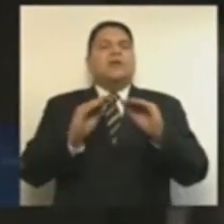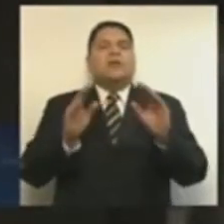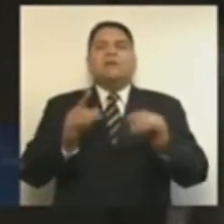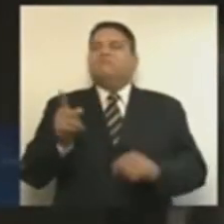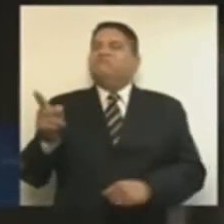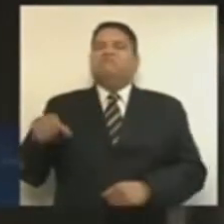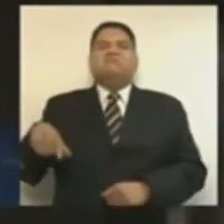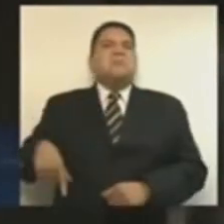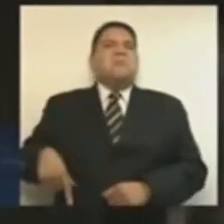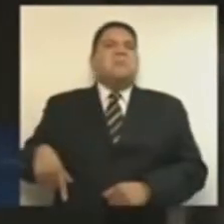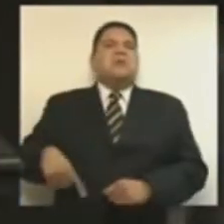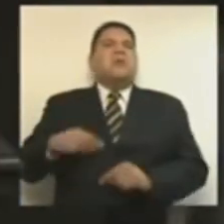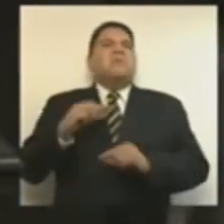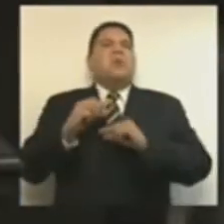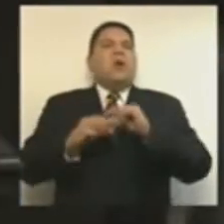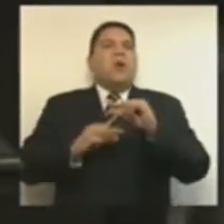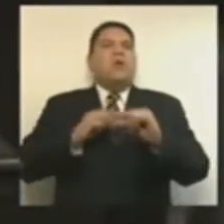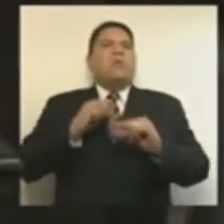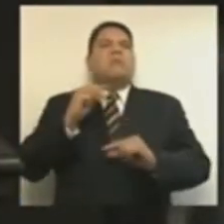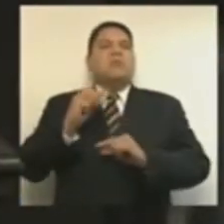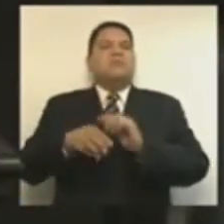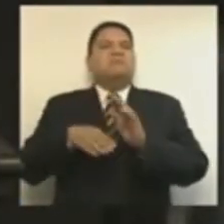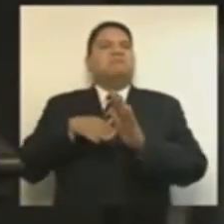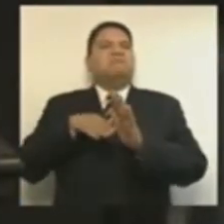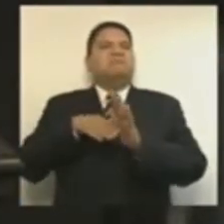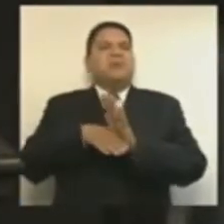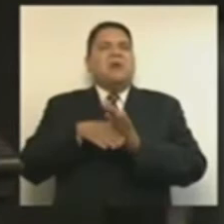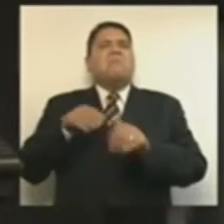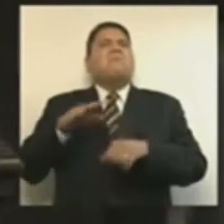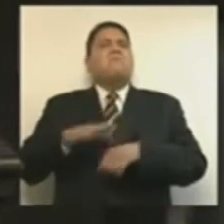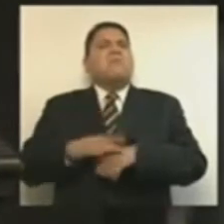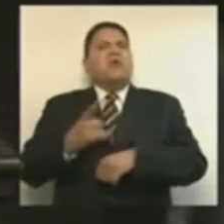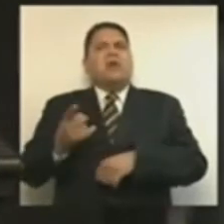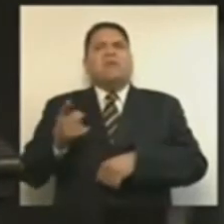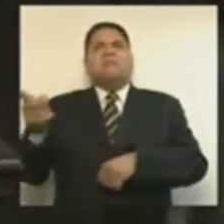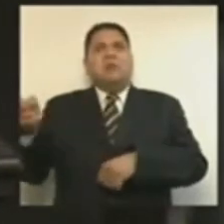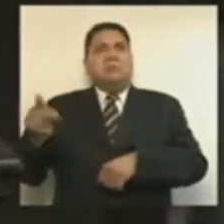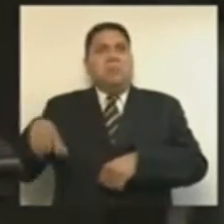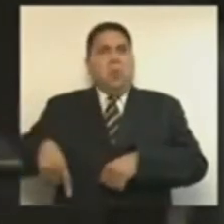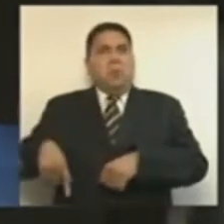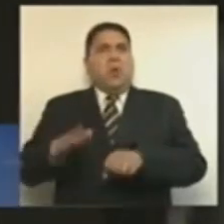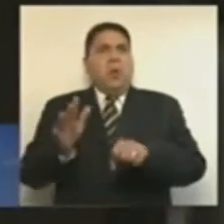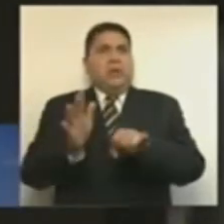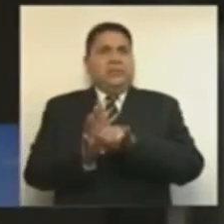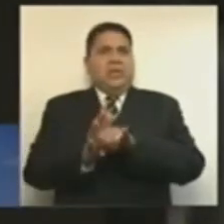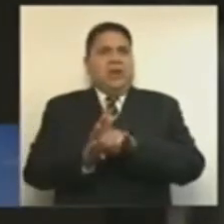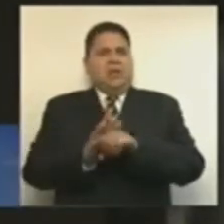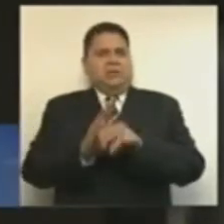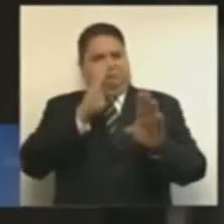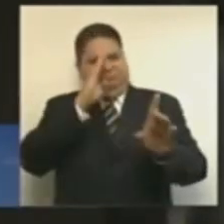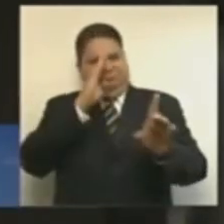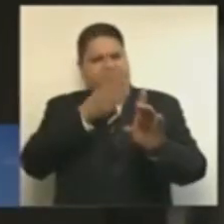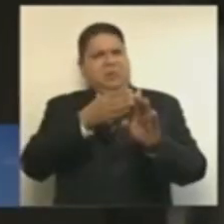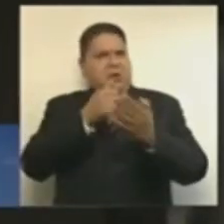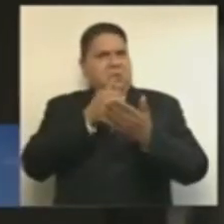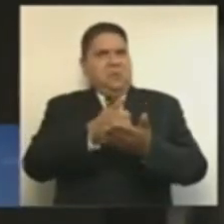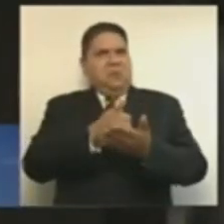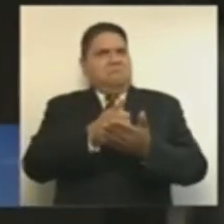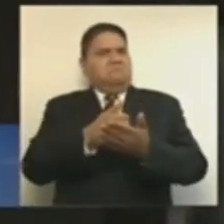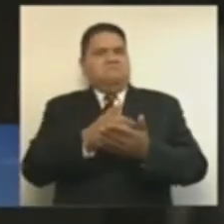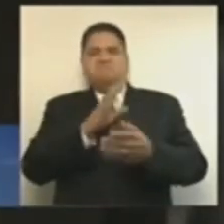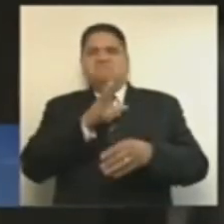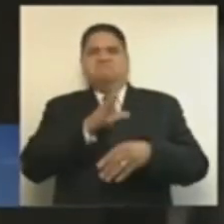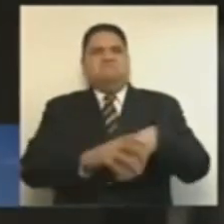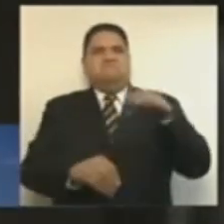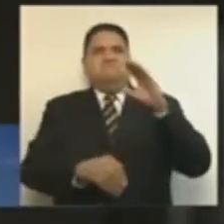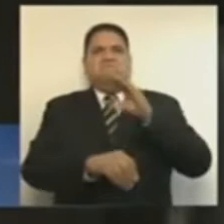gobierno que ha dejado de lado las causas de la izquierda, que ha sido un gobierno de